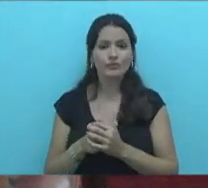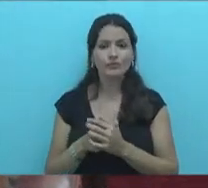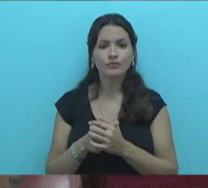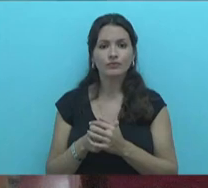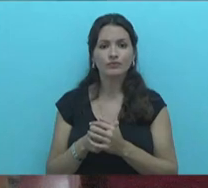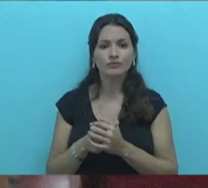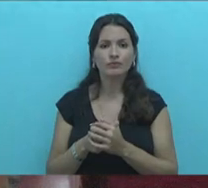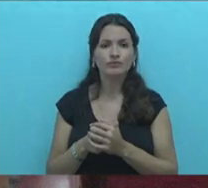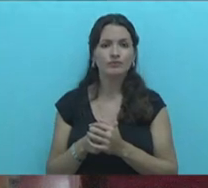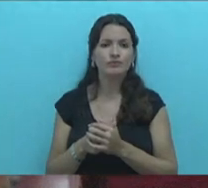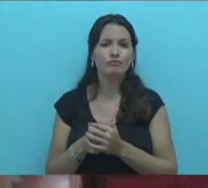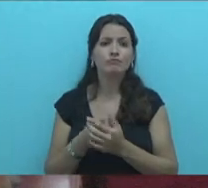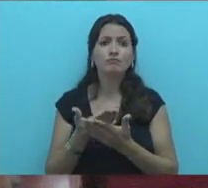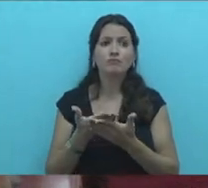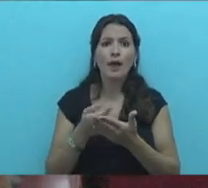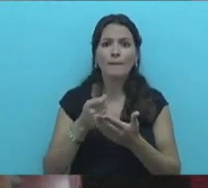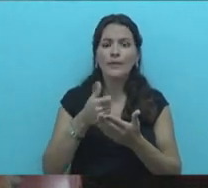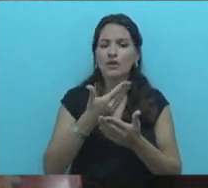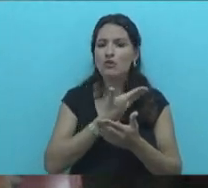Con gobiernos democráticos,